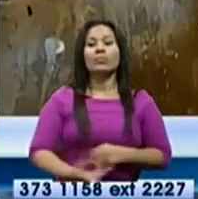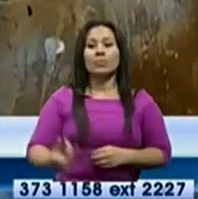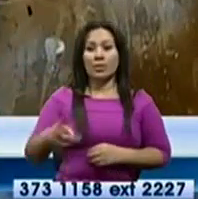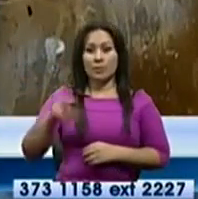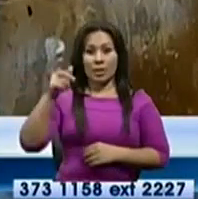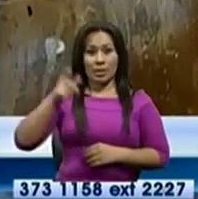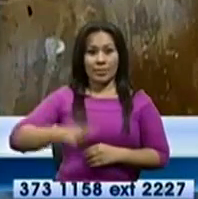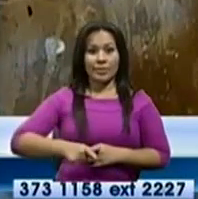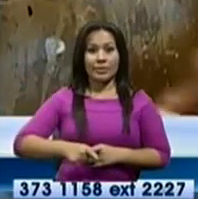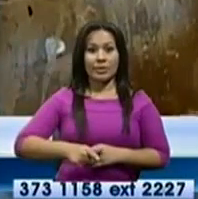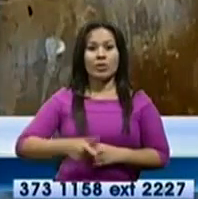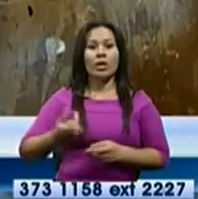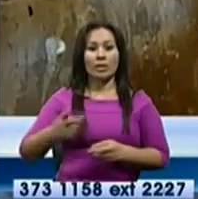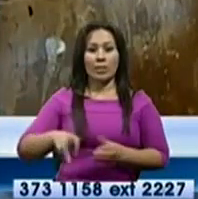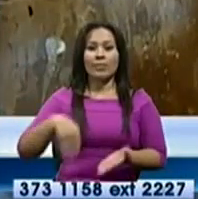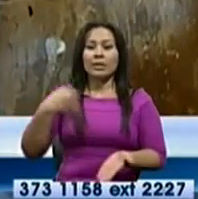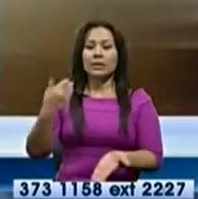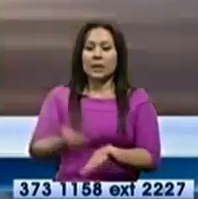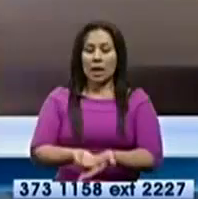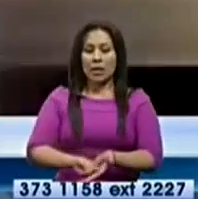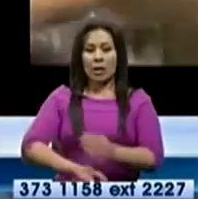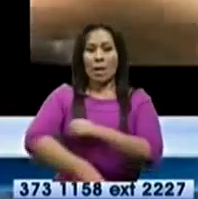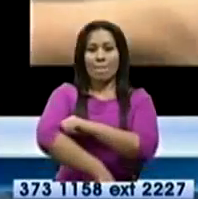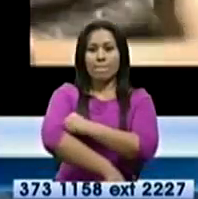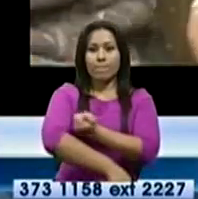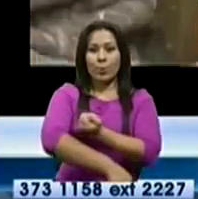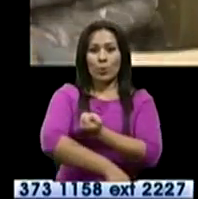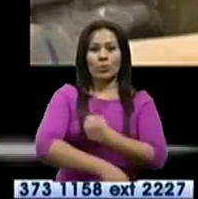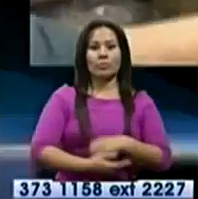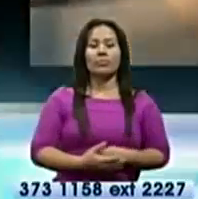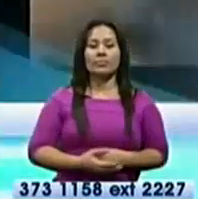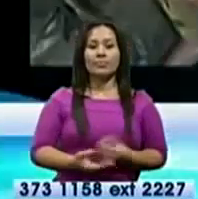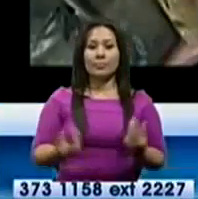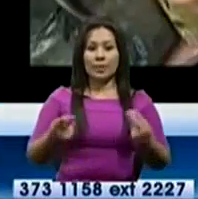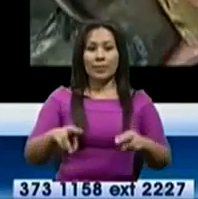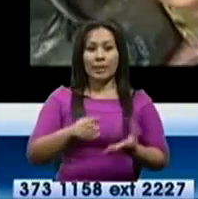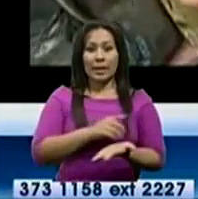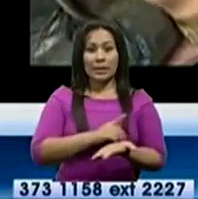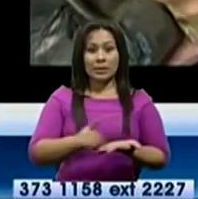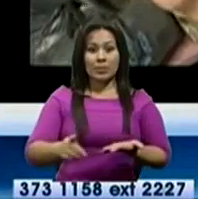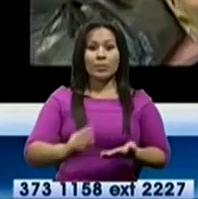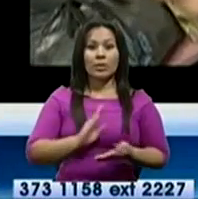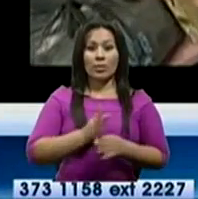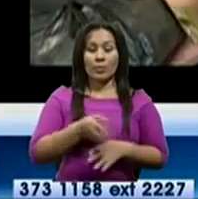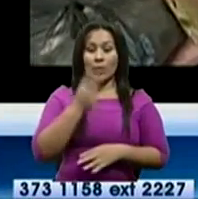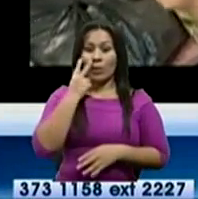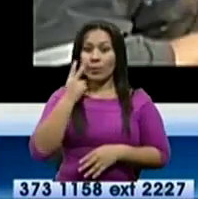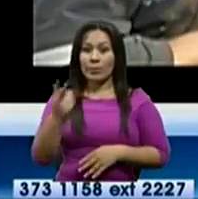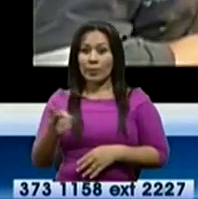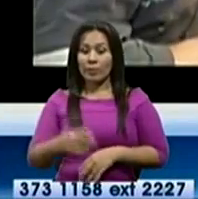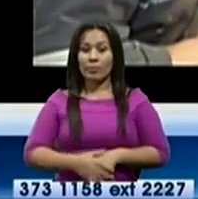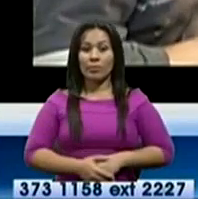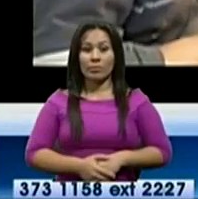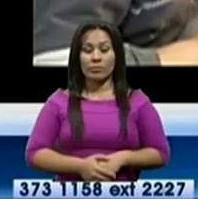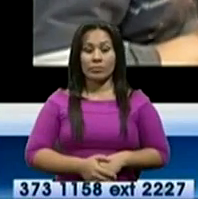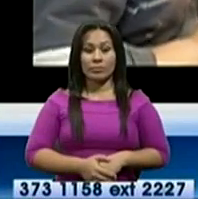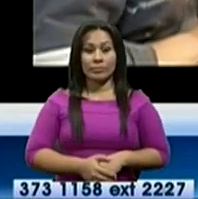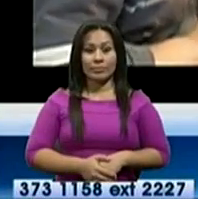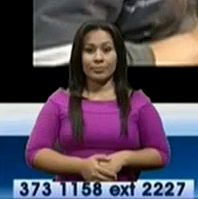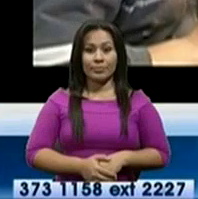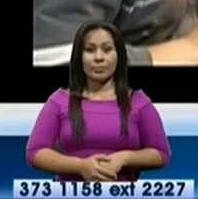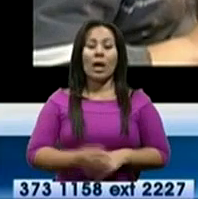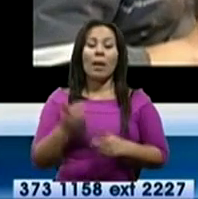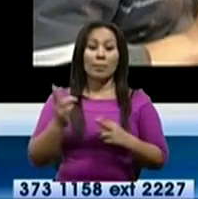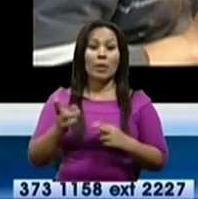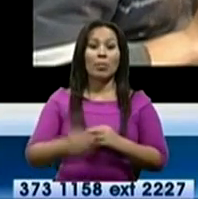esa ha renegado una semana antes. Entonces a la semana que pase, entonces el señor también se rompe el brazo